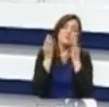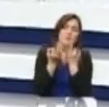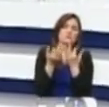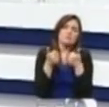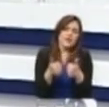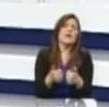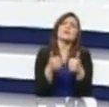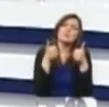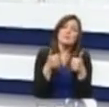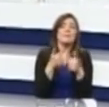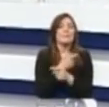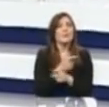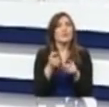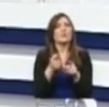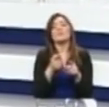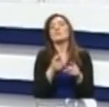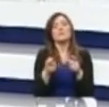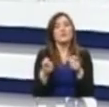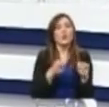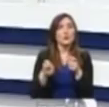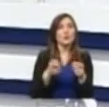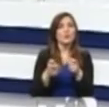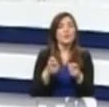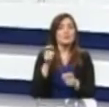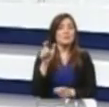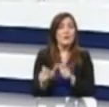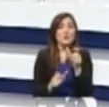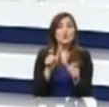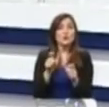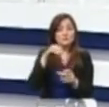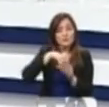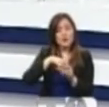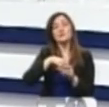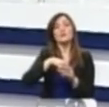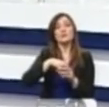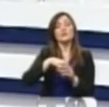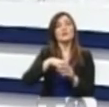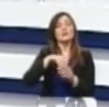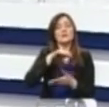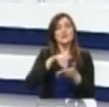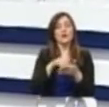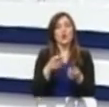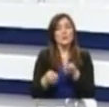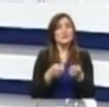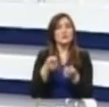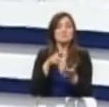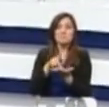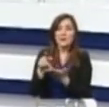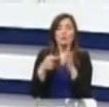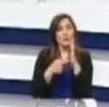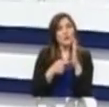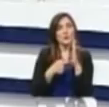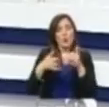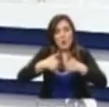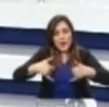Es legítimo, pero hay que tener control, porque mucha gente dentro de los centros comerciales está pagando impuestos, está pagando